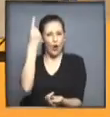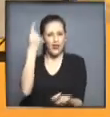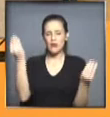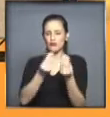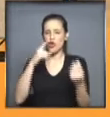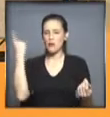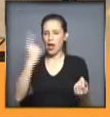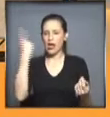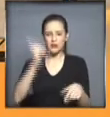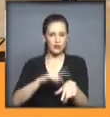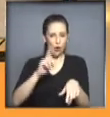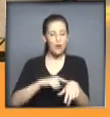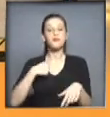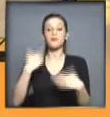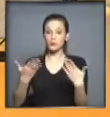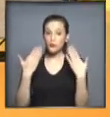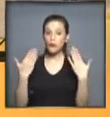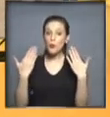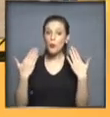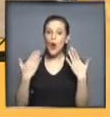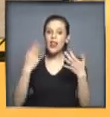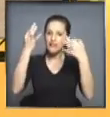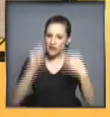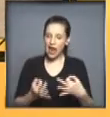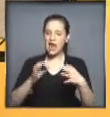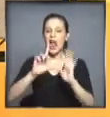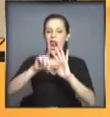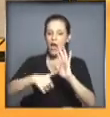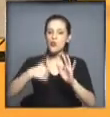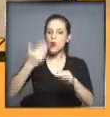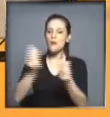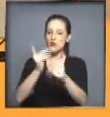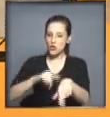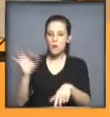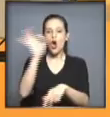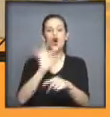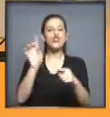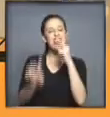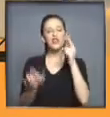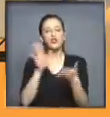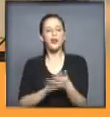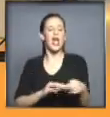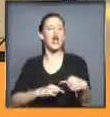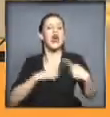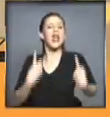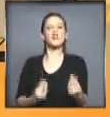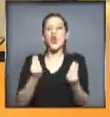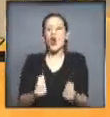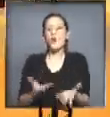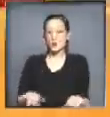puede establecer una diferencia razonable para entablar una relación duradera o se tiene que dejar todo librado a lo que dicte el